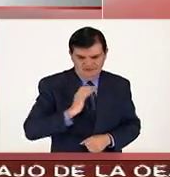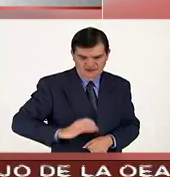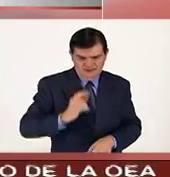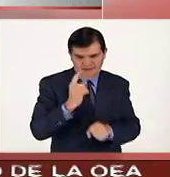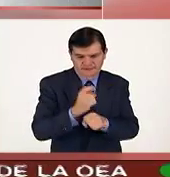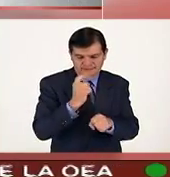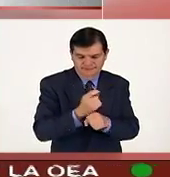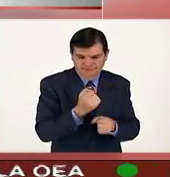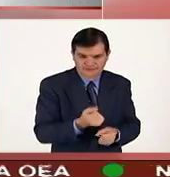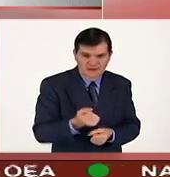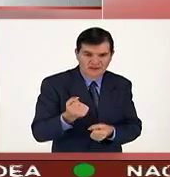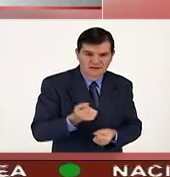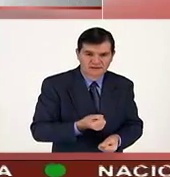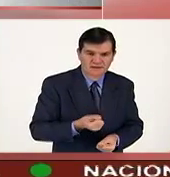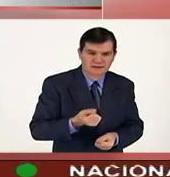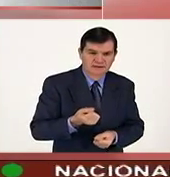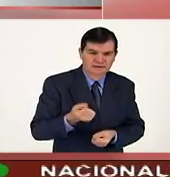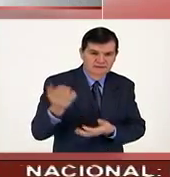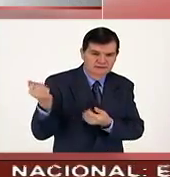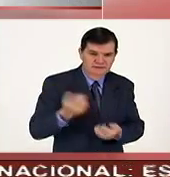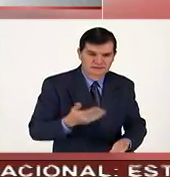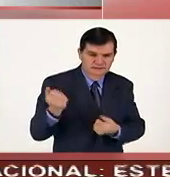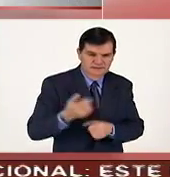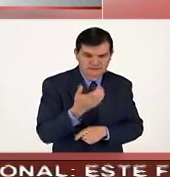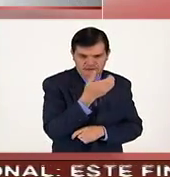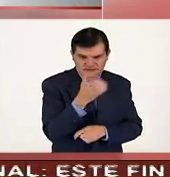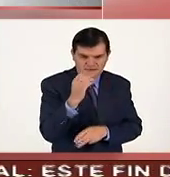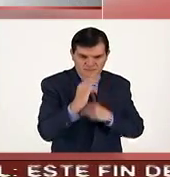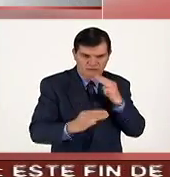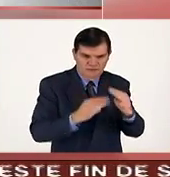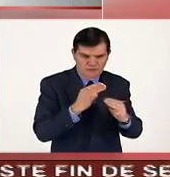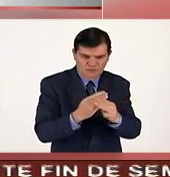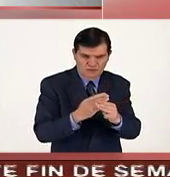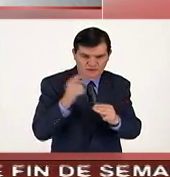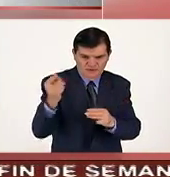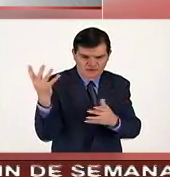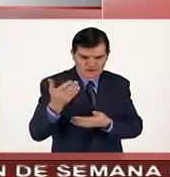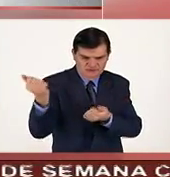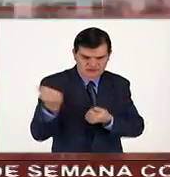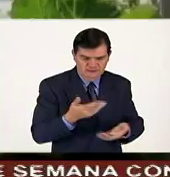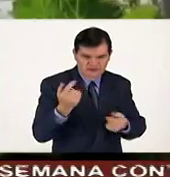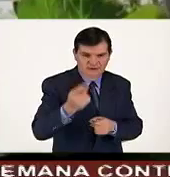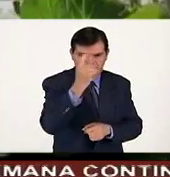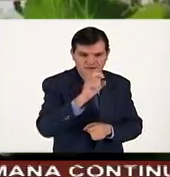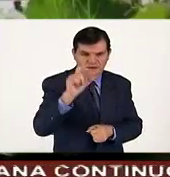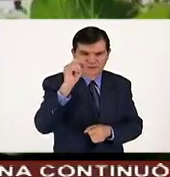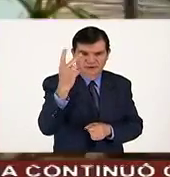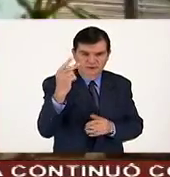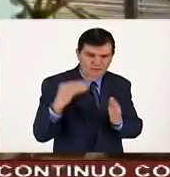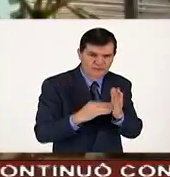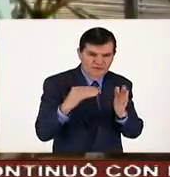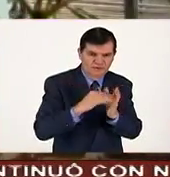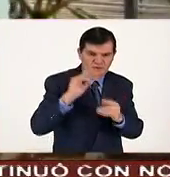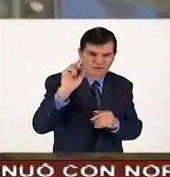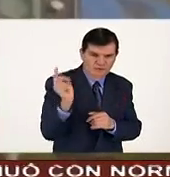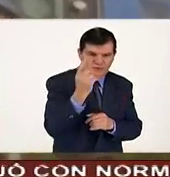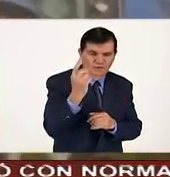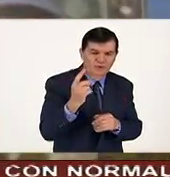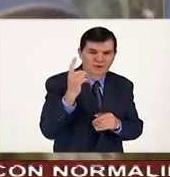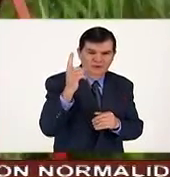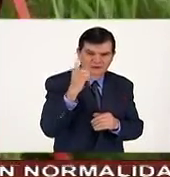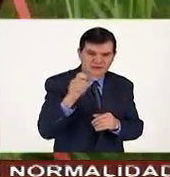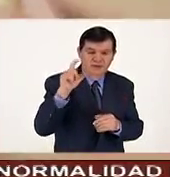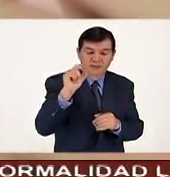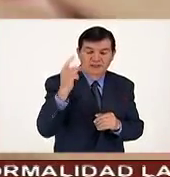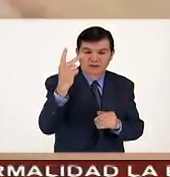principal importador de productos del campo del mundo. Ellos importan 122 millones de dólares, 122